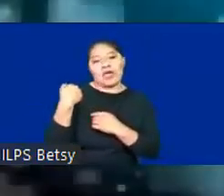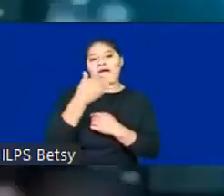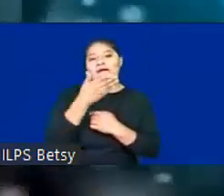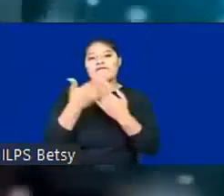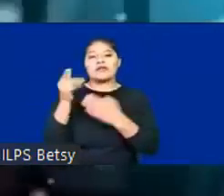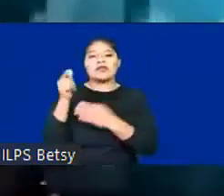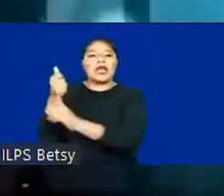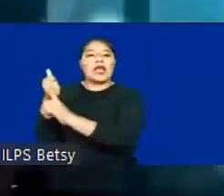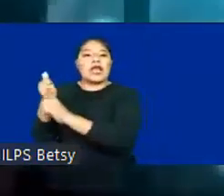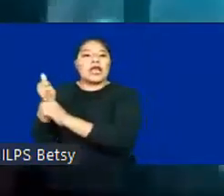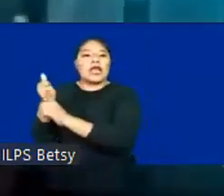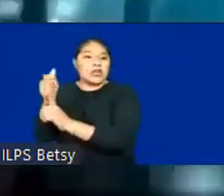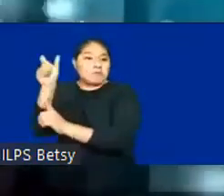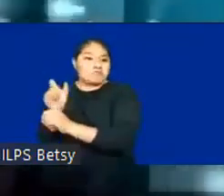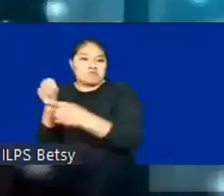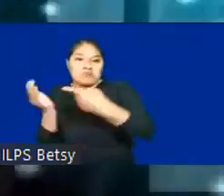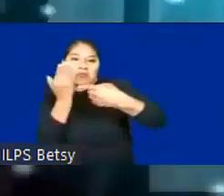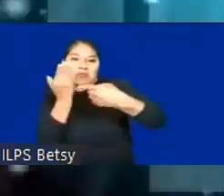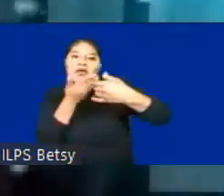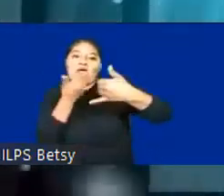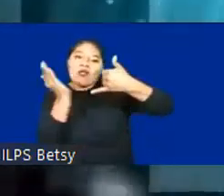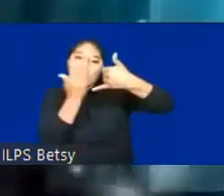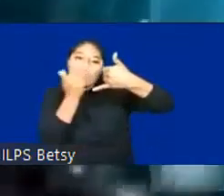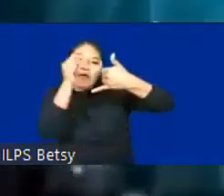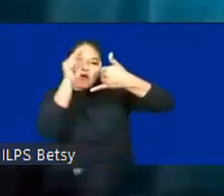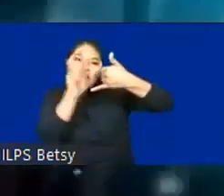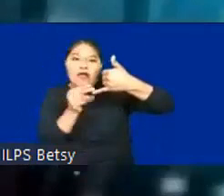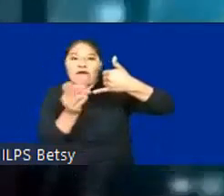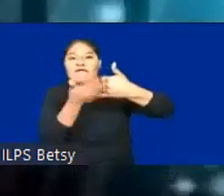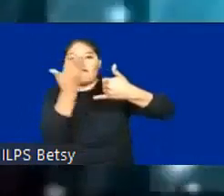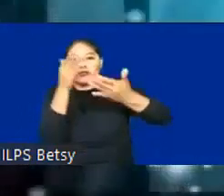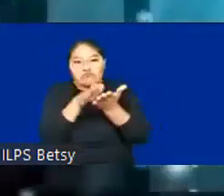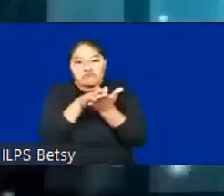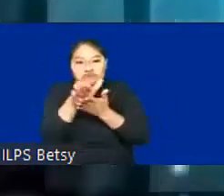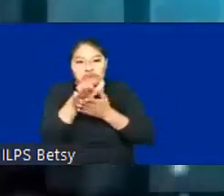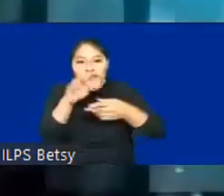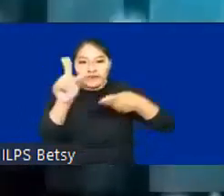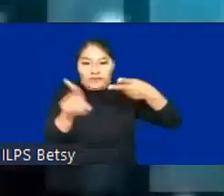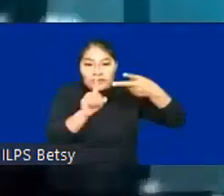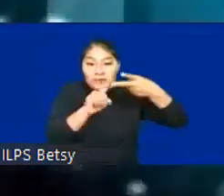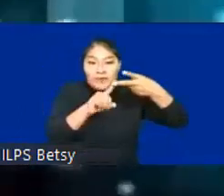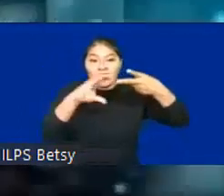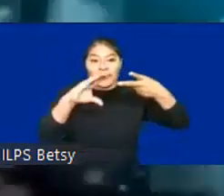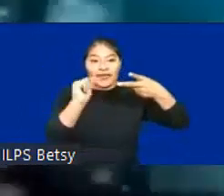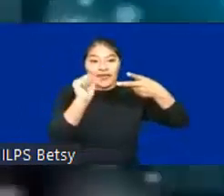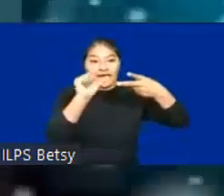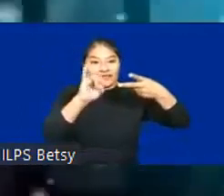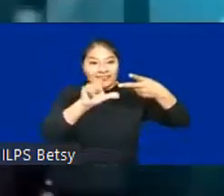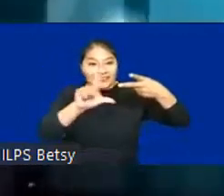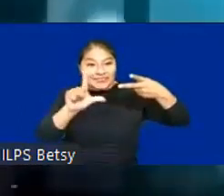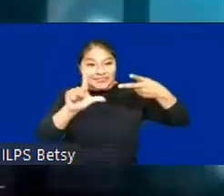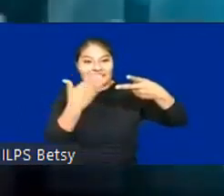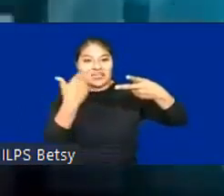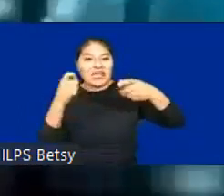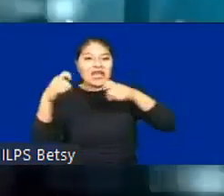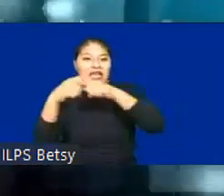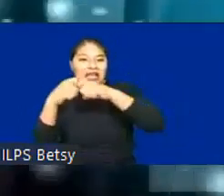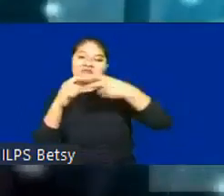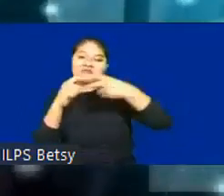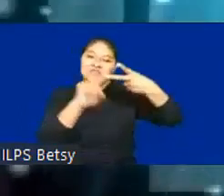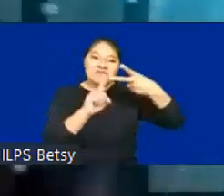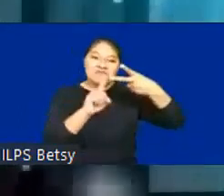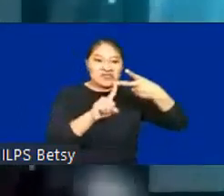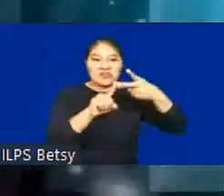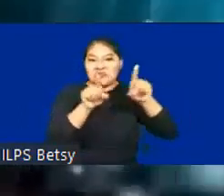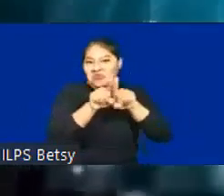bastante demandados, ¿no? Vamos a incorporar el concepto también de casilla electrónica, eso se viene en pocos días también, para